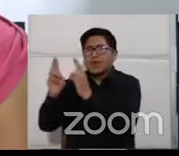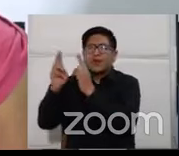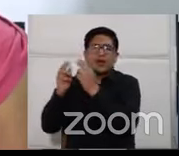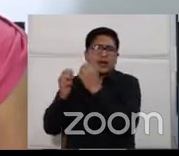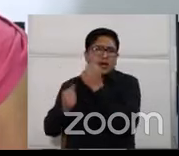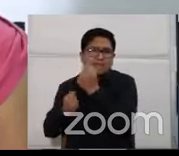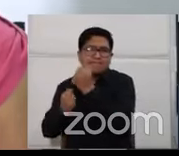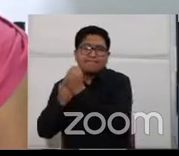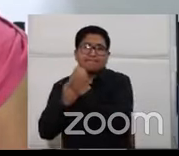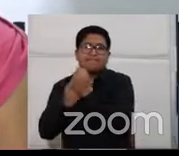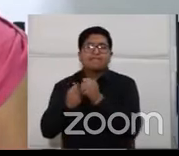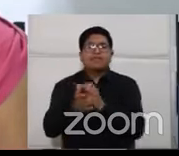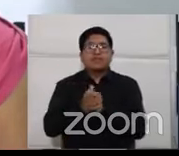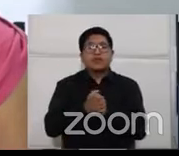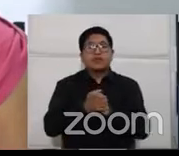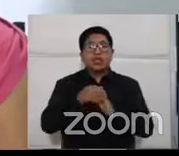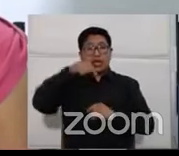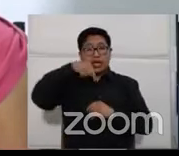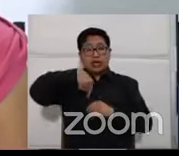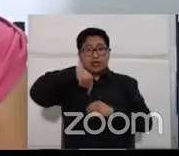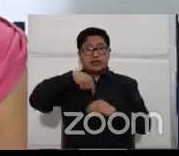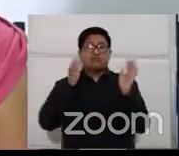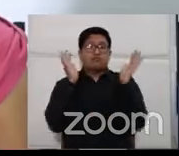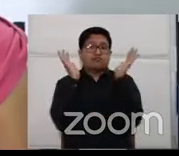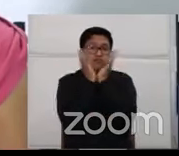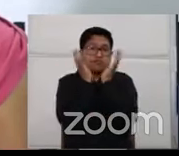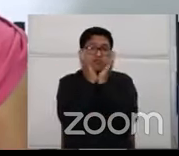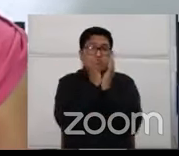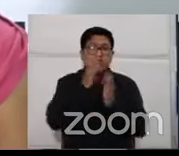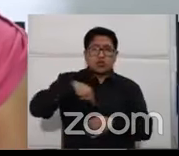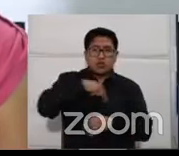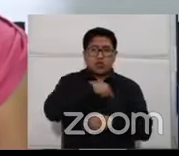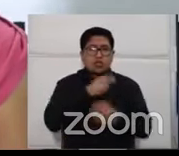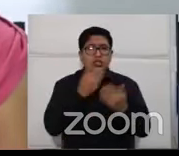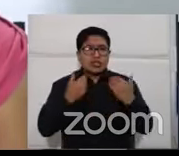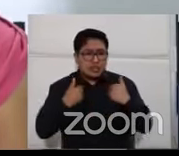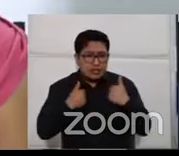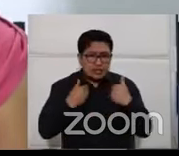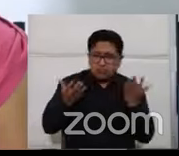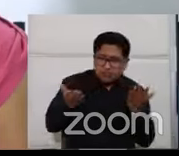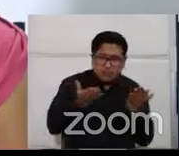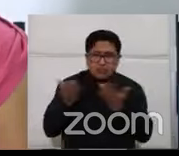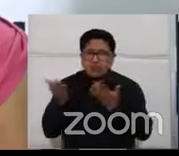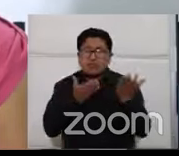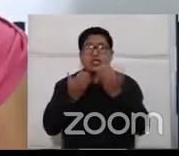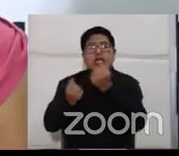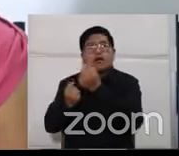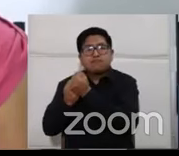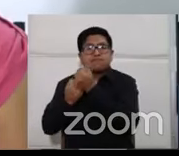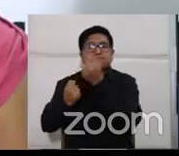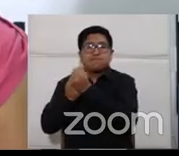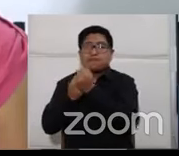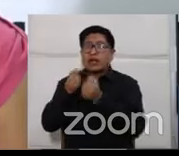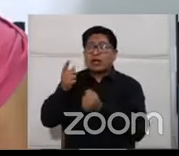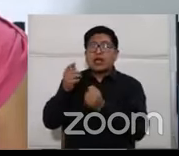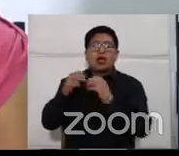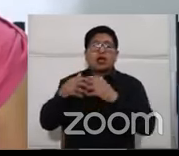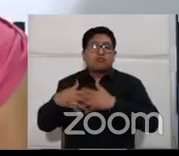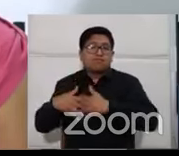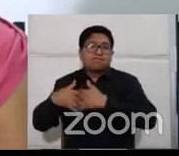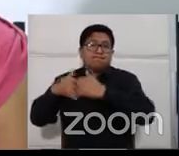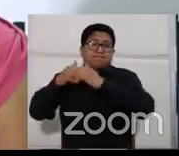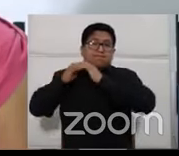las condiciones que esta defensoría del pueblo nos permite al fortalecimiento de las organizaciones de niñas niños y